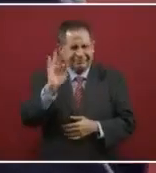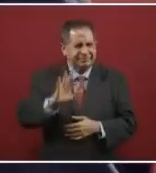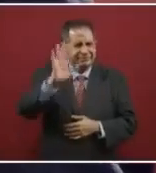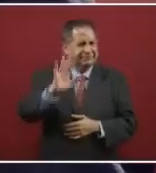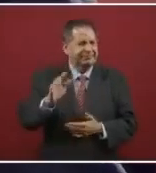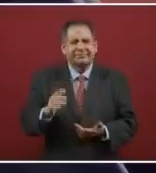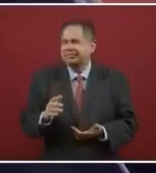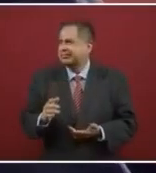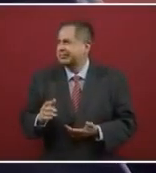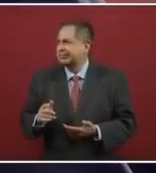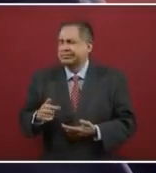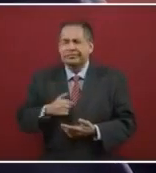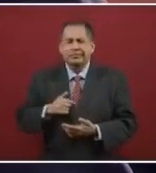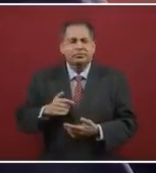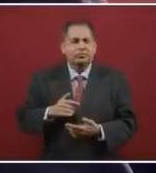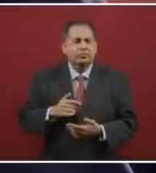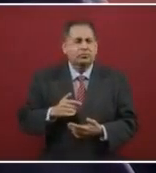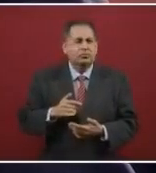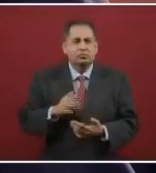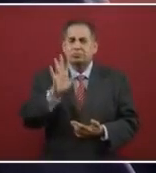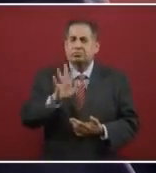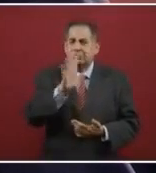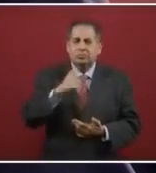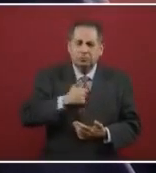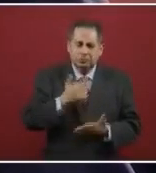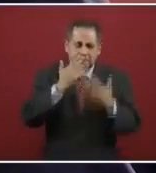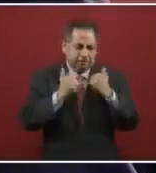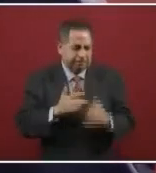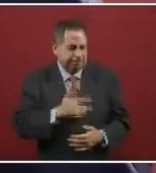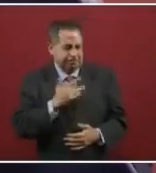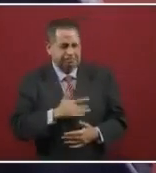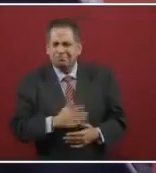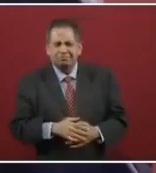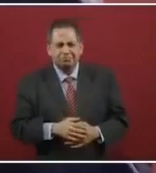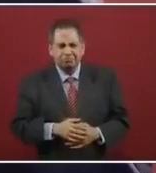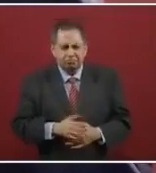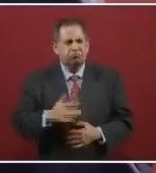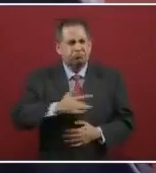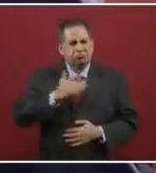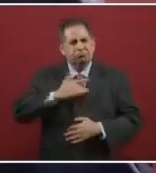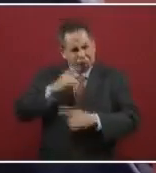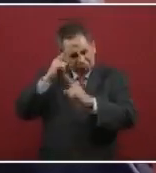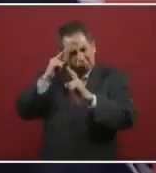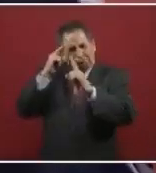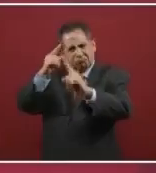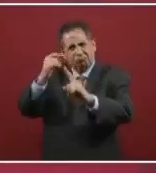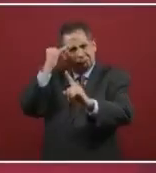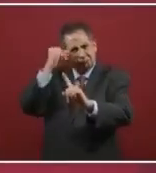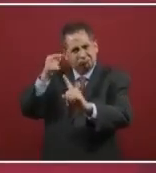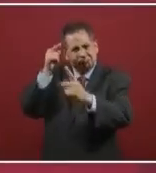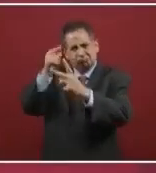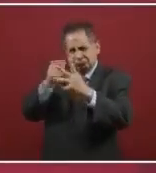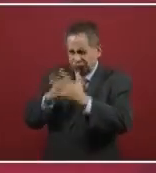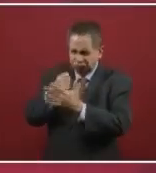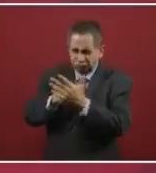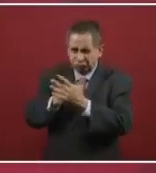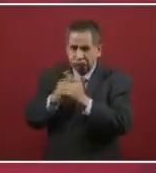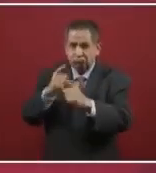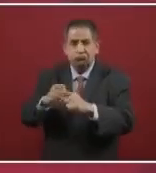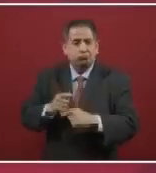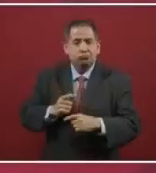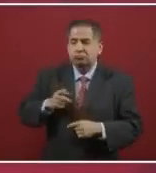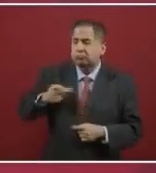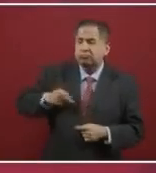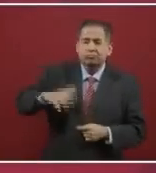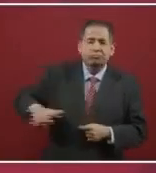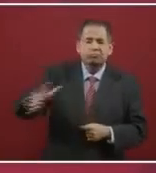no fuese sensible? Yo lucho por ideales, lucho por principios, yo le tengo amor al